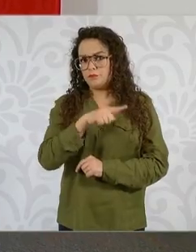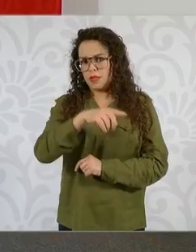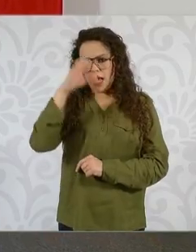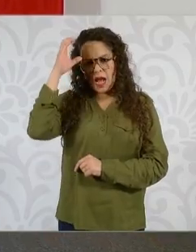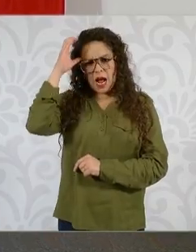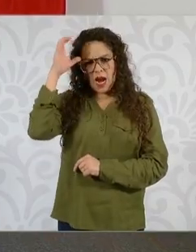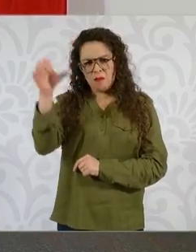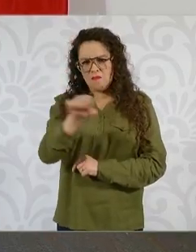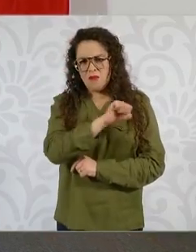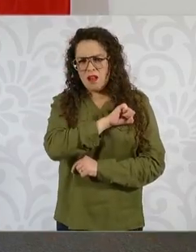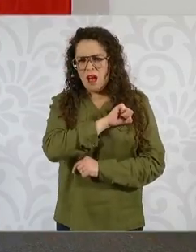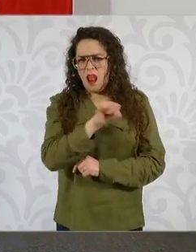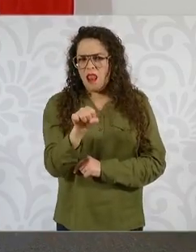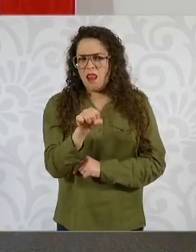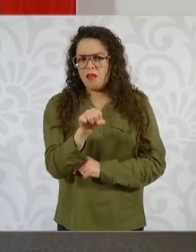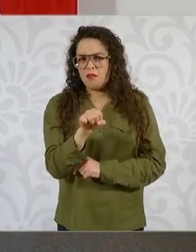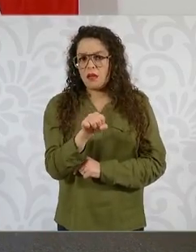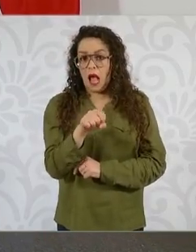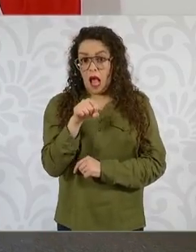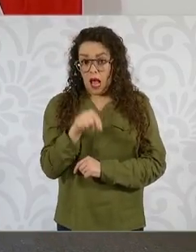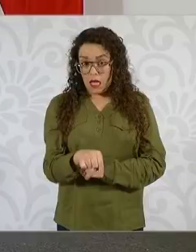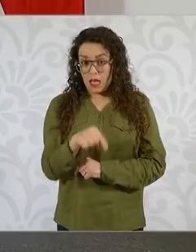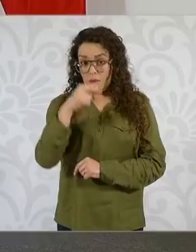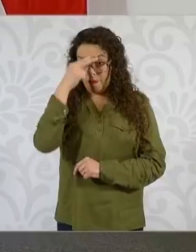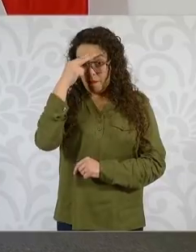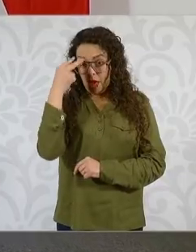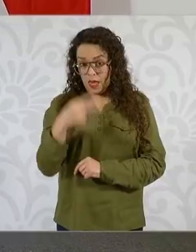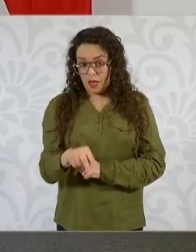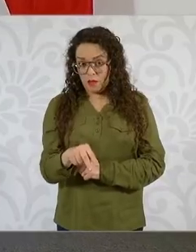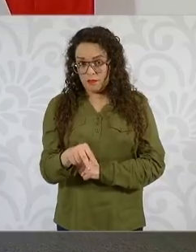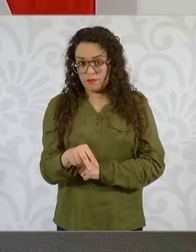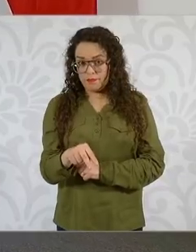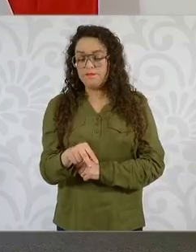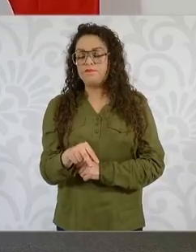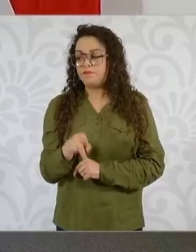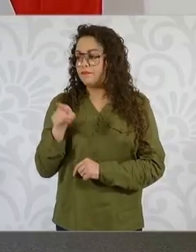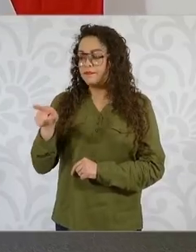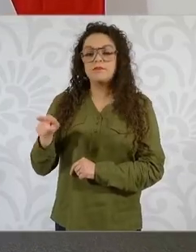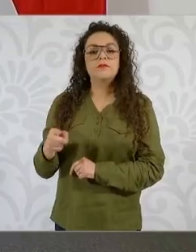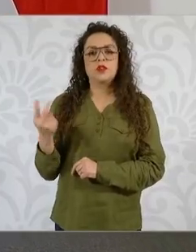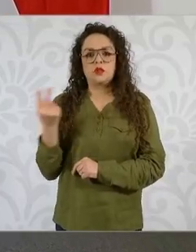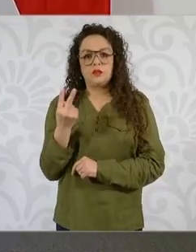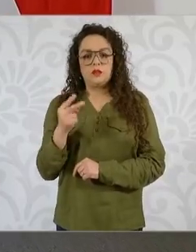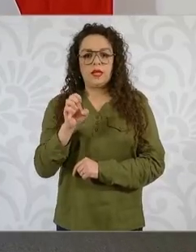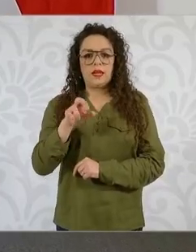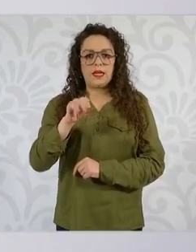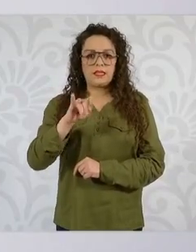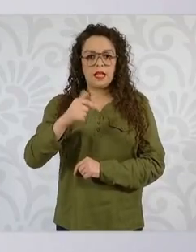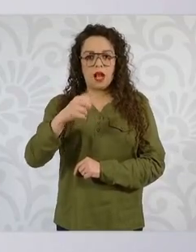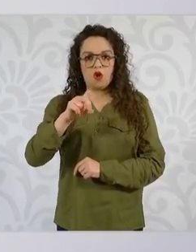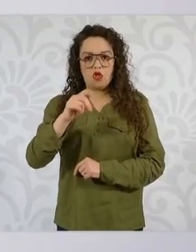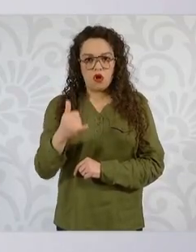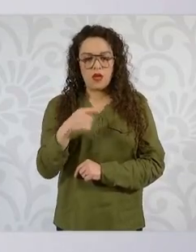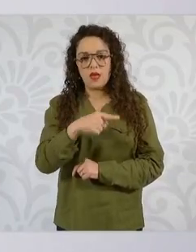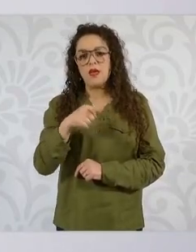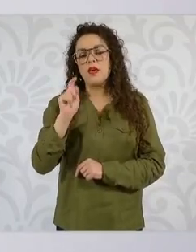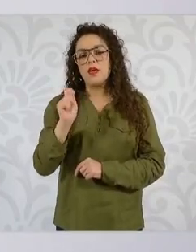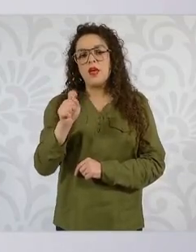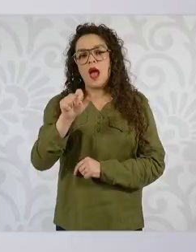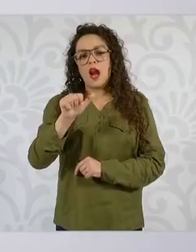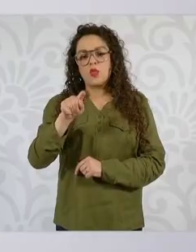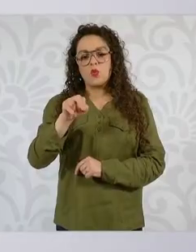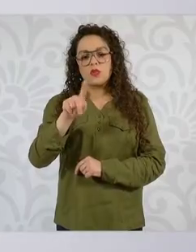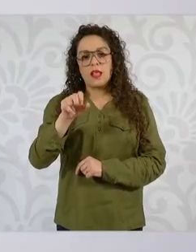Y lo segundo, la explicación que dan Ernestina Godoy y el ministro Saldívar es que la juez no tiene ninguna